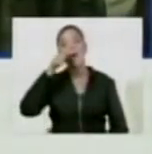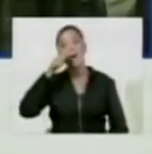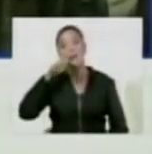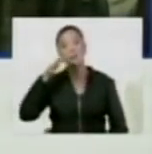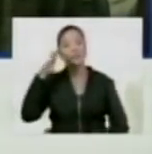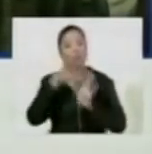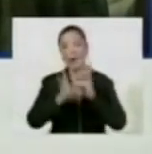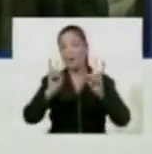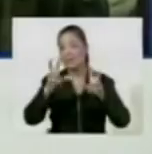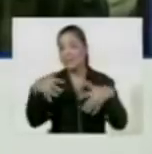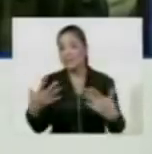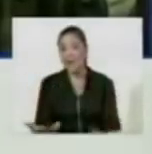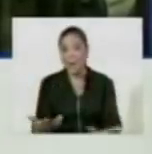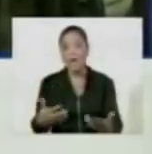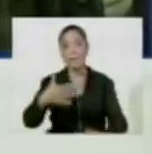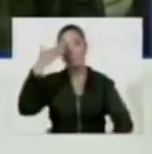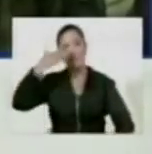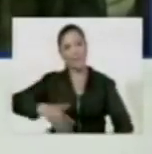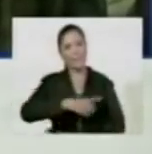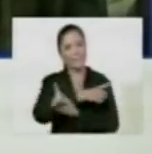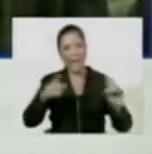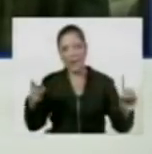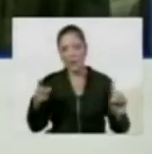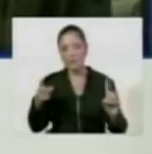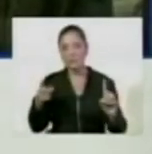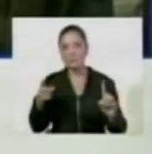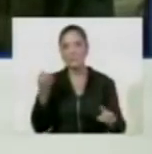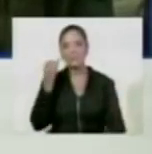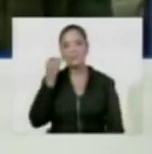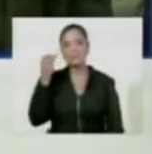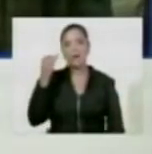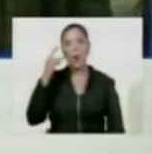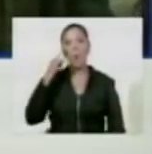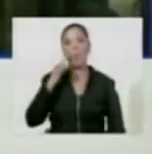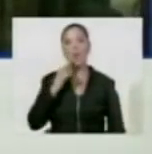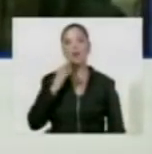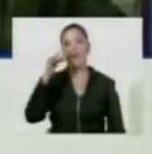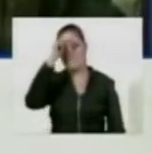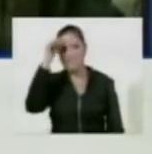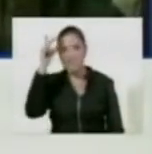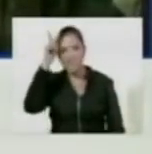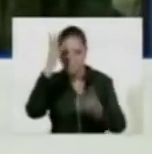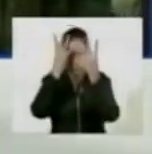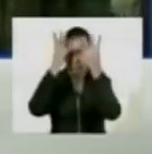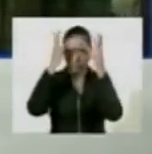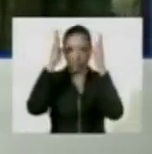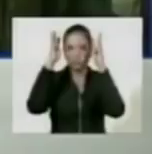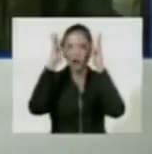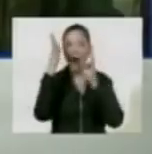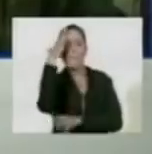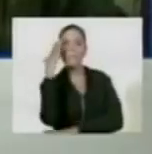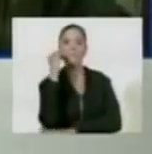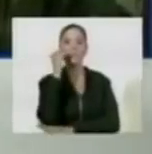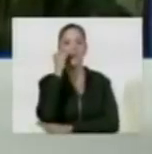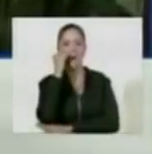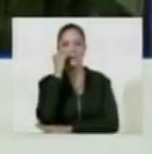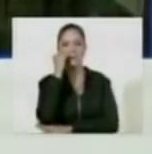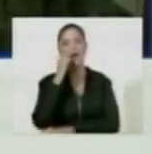militar con una raíz profunda en Bolívar, en Guaycaipuro, en Francisco de Miranda, en Antonio José de Sucre,